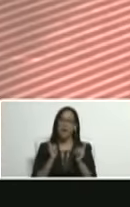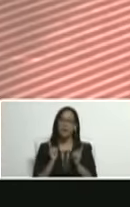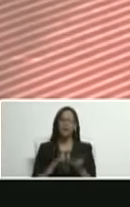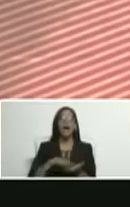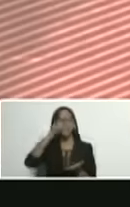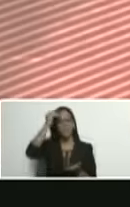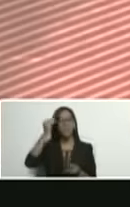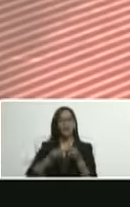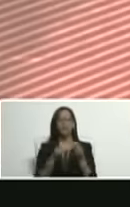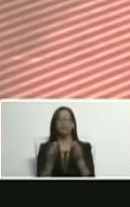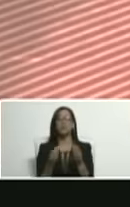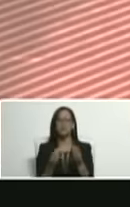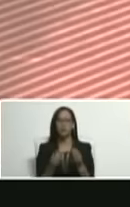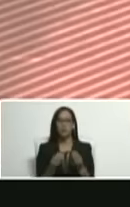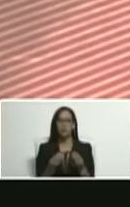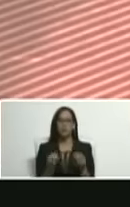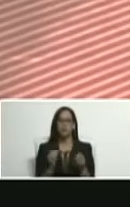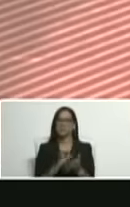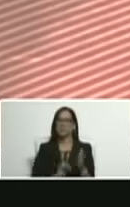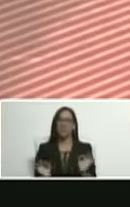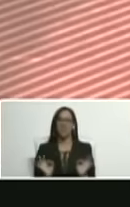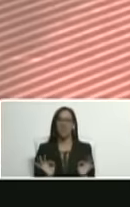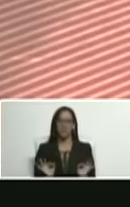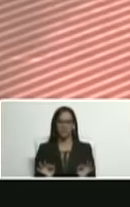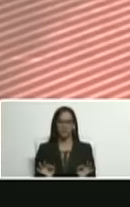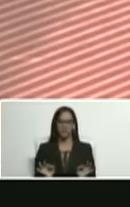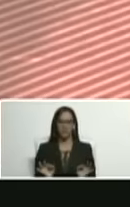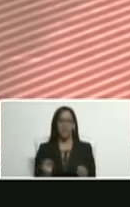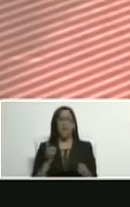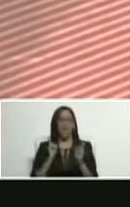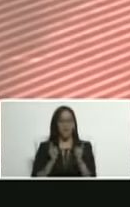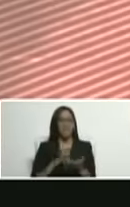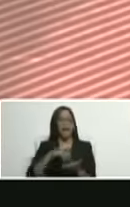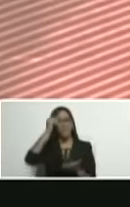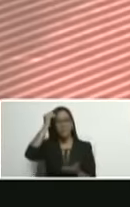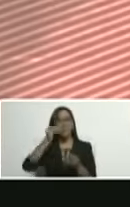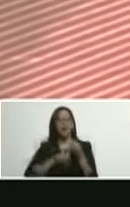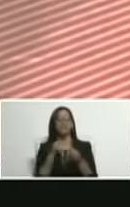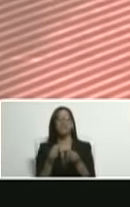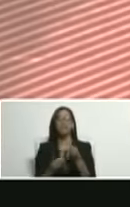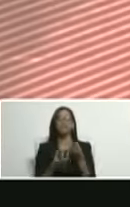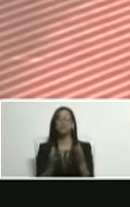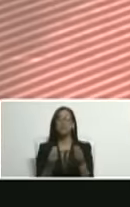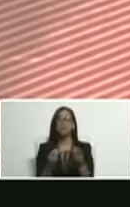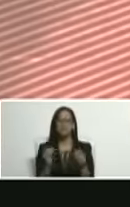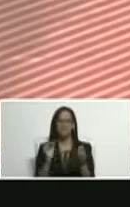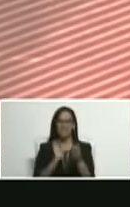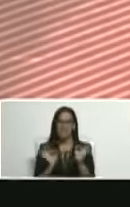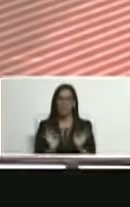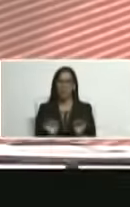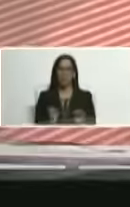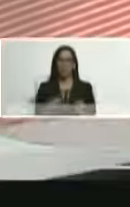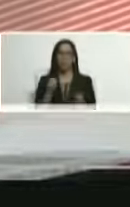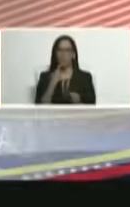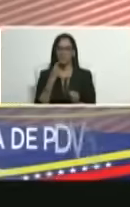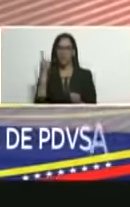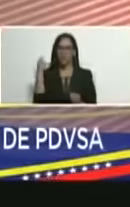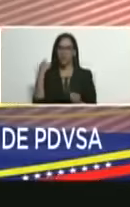hacer mucho sin nada. A veces aprendimos a hacer mucho sin nada, como decía yo ayer.